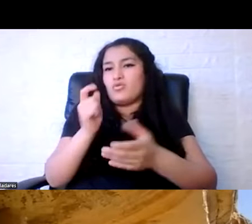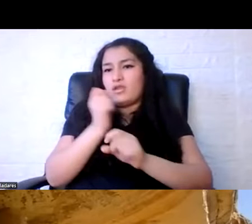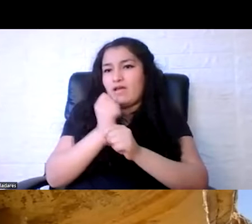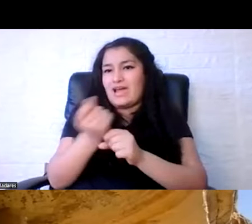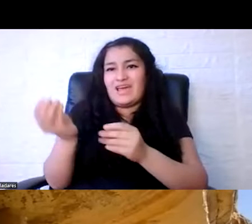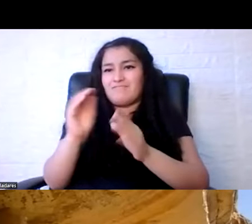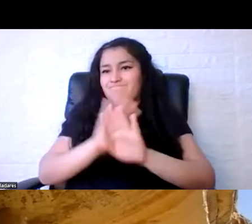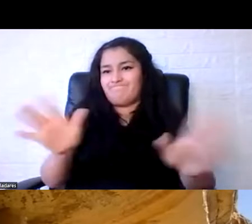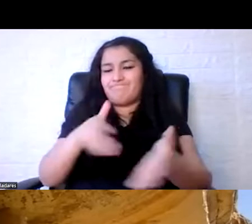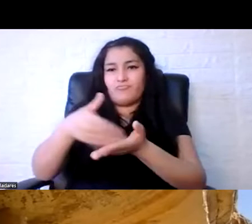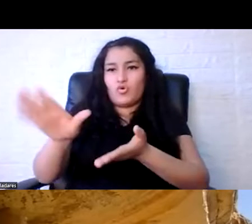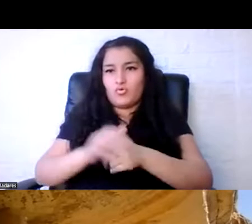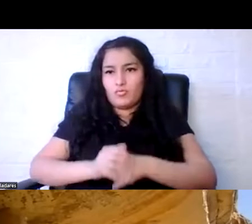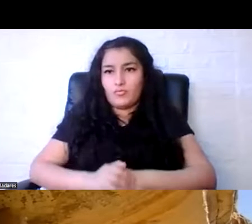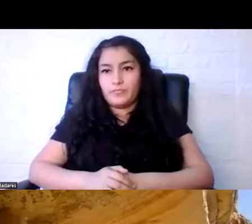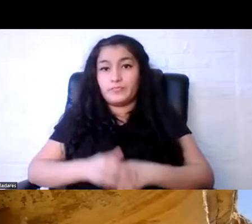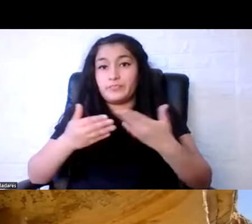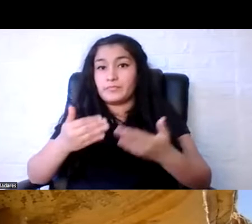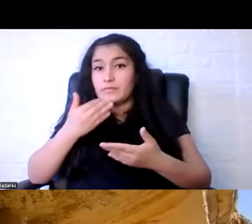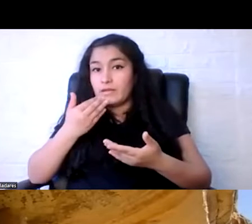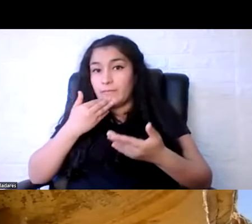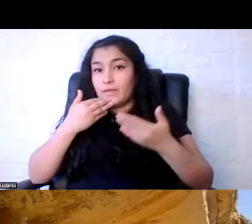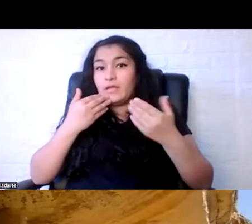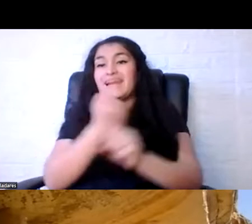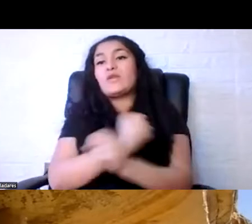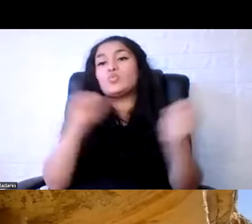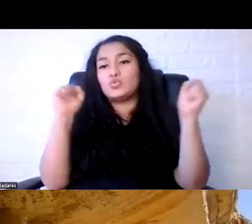de huelga o de emplazamiento a huelga,